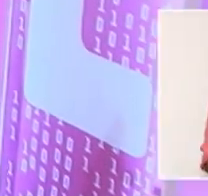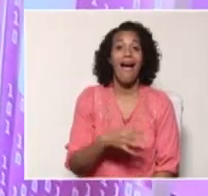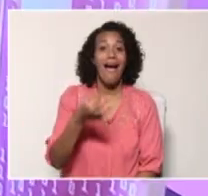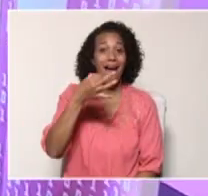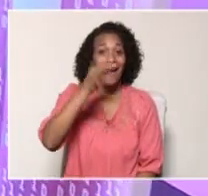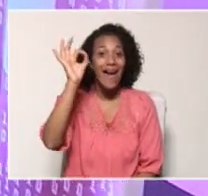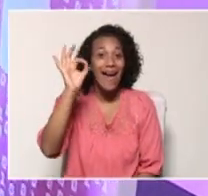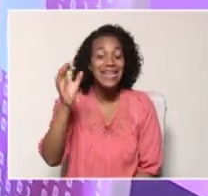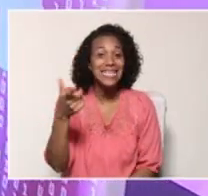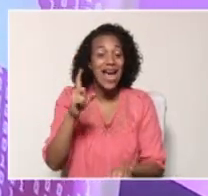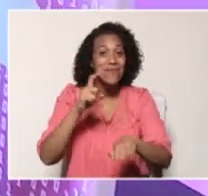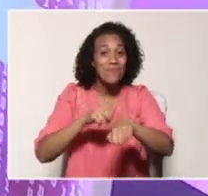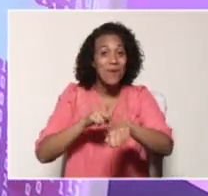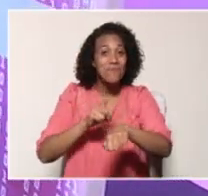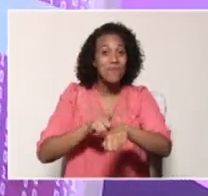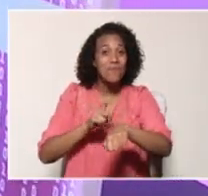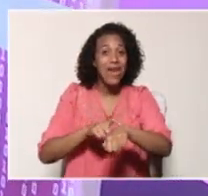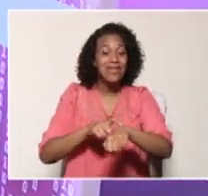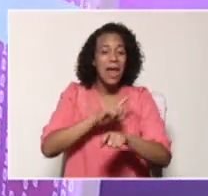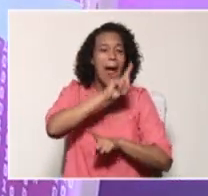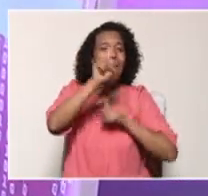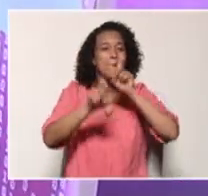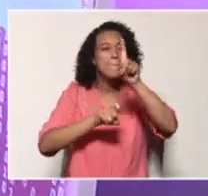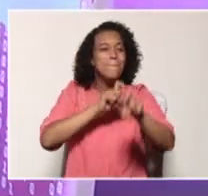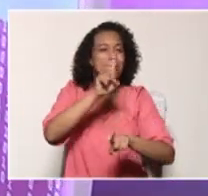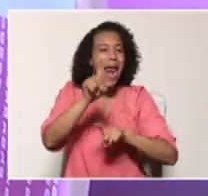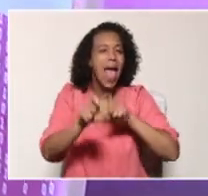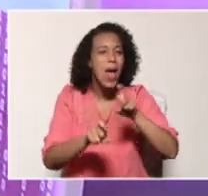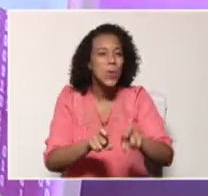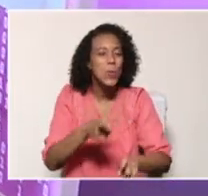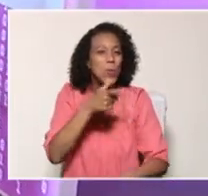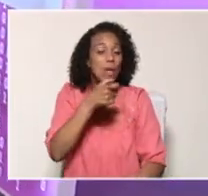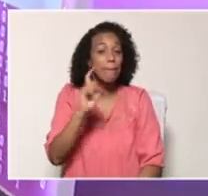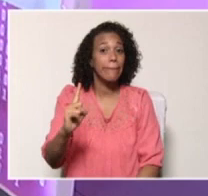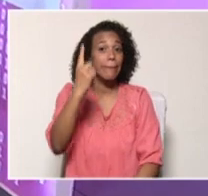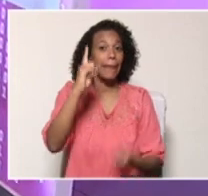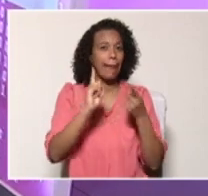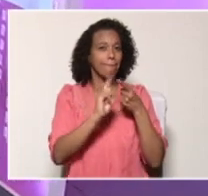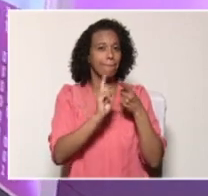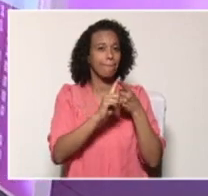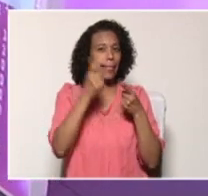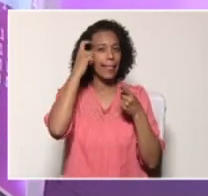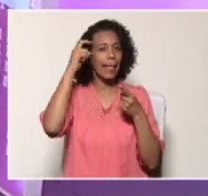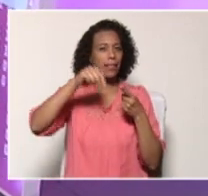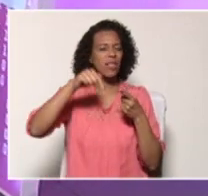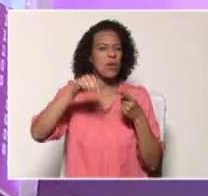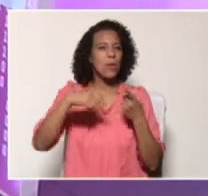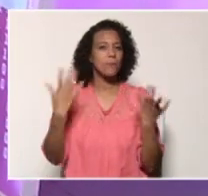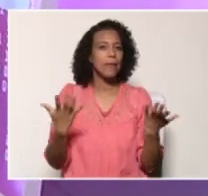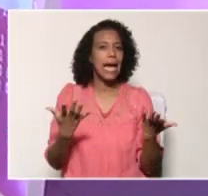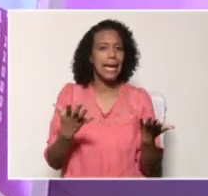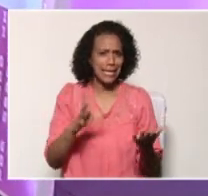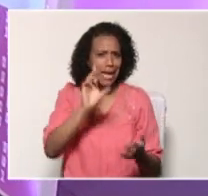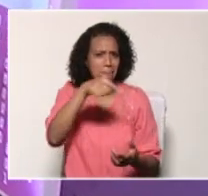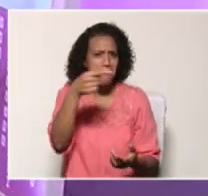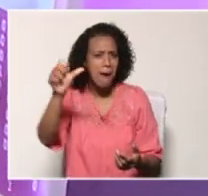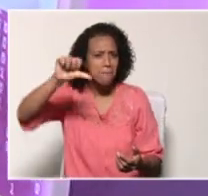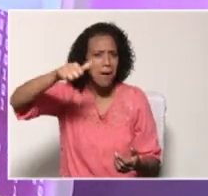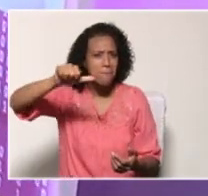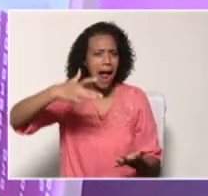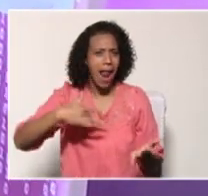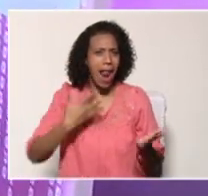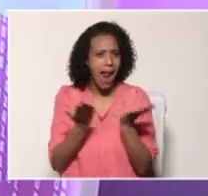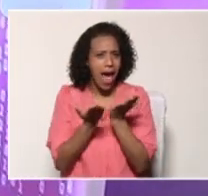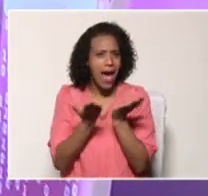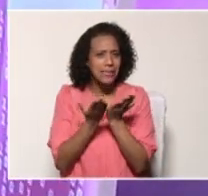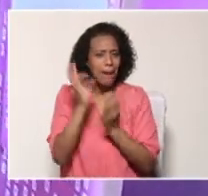Ajá, llegó el momento de las preguntas. Por eso, la primera pregunta del día es, ¿qué les pareció esa